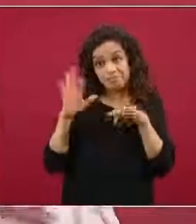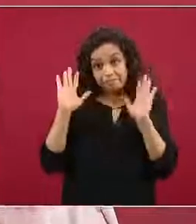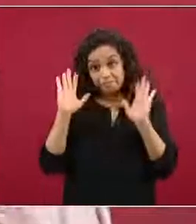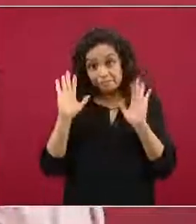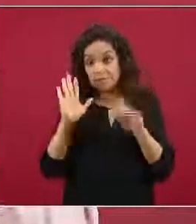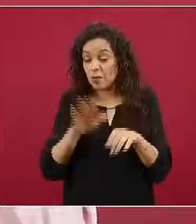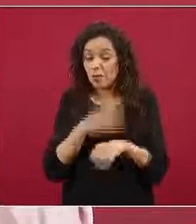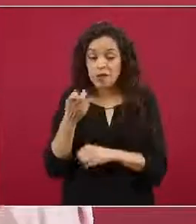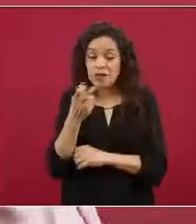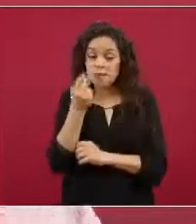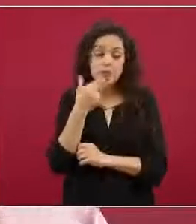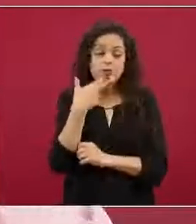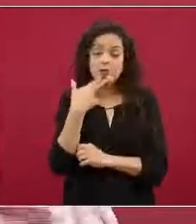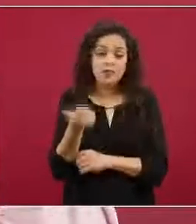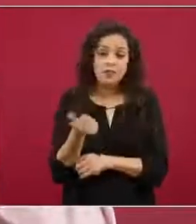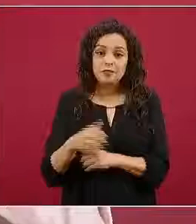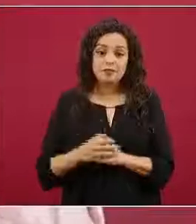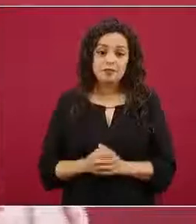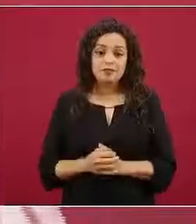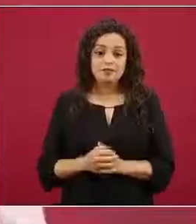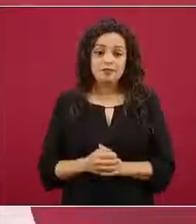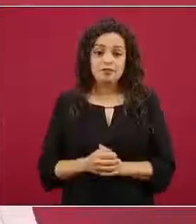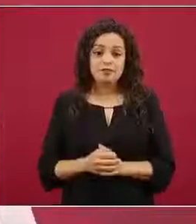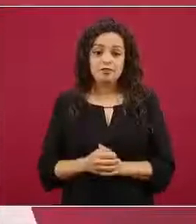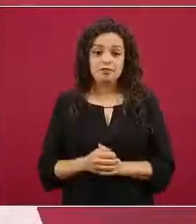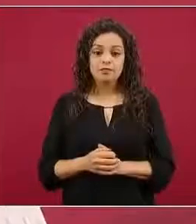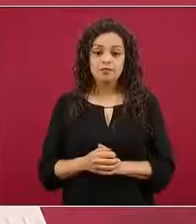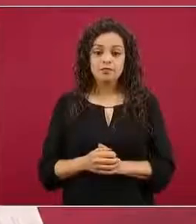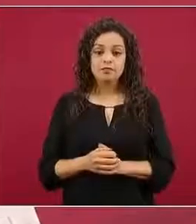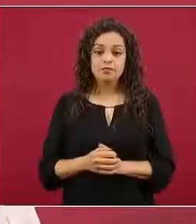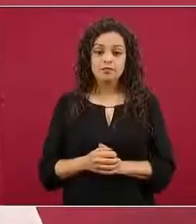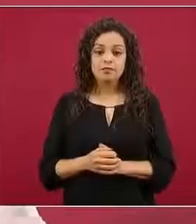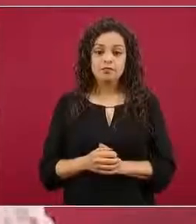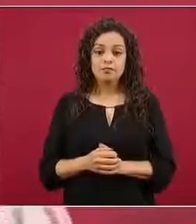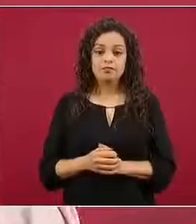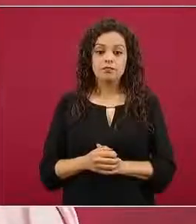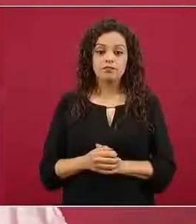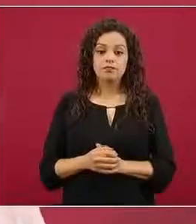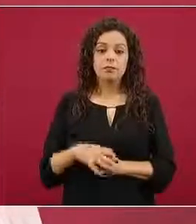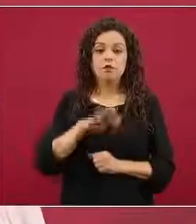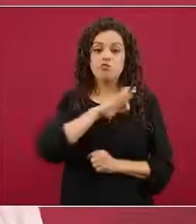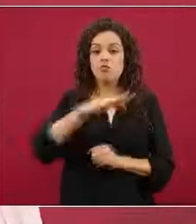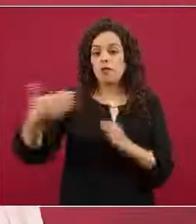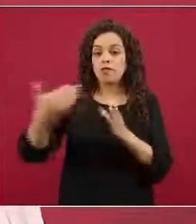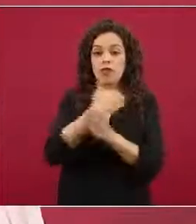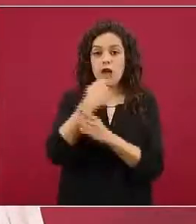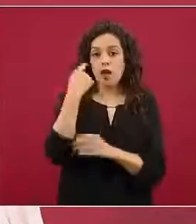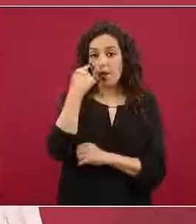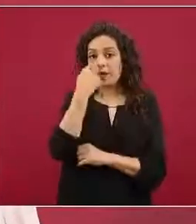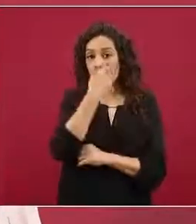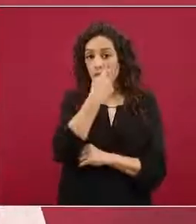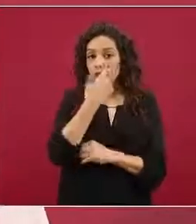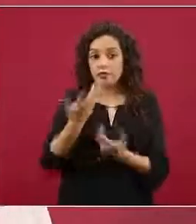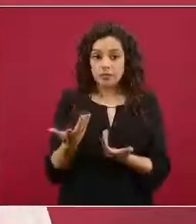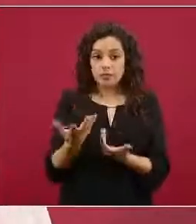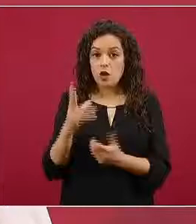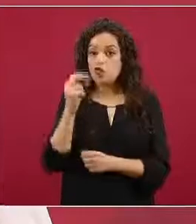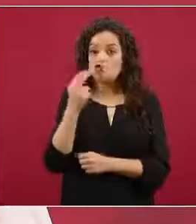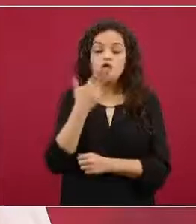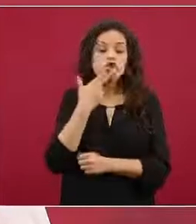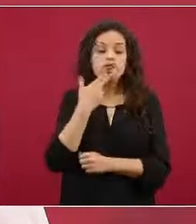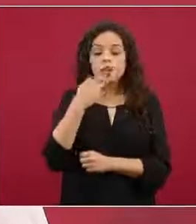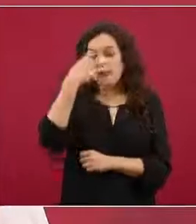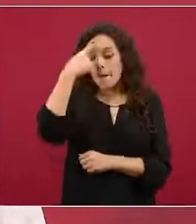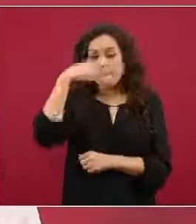eso. El virus entraría por mis ojos, ¿sí? y no sirve para lo que debe de